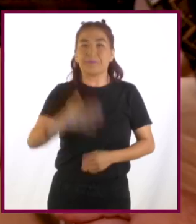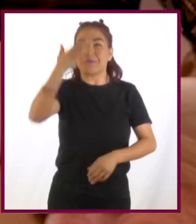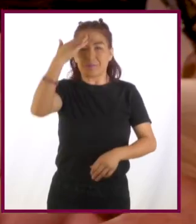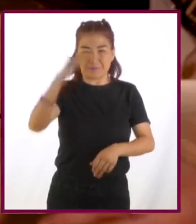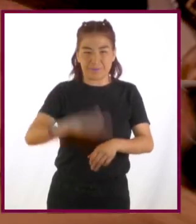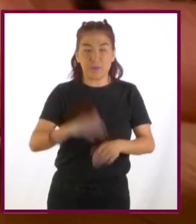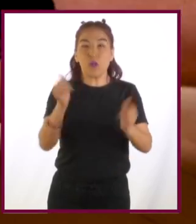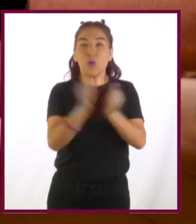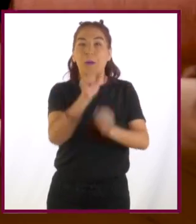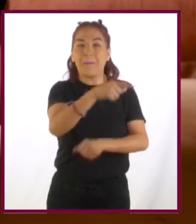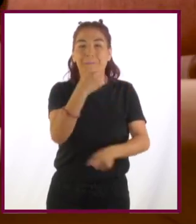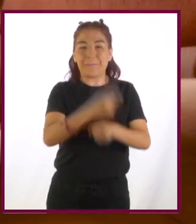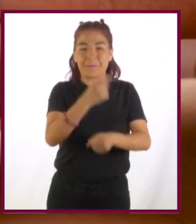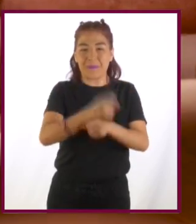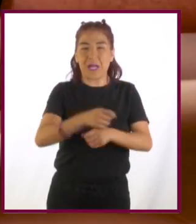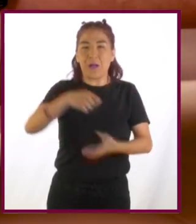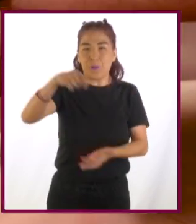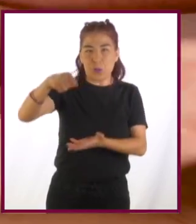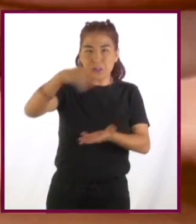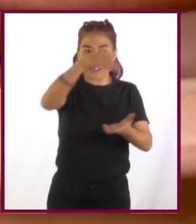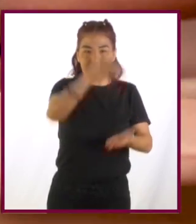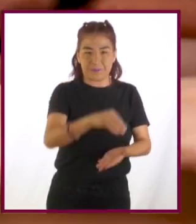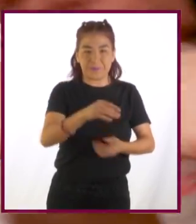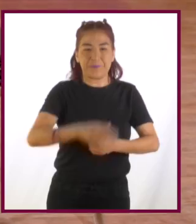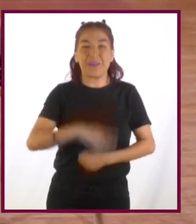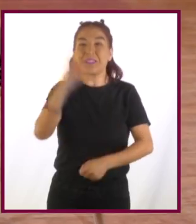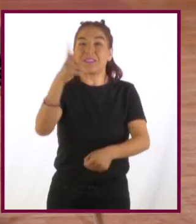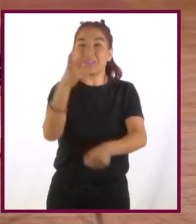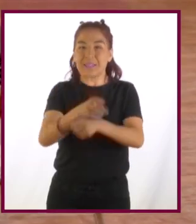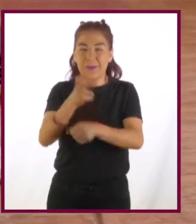17.5. 17.5 con la primera bolsita.